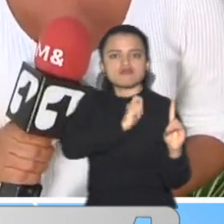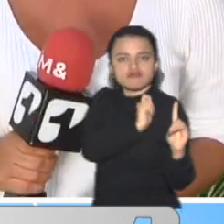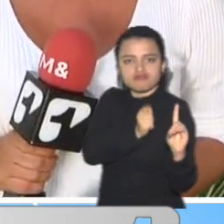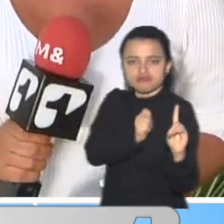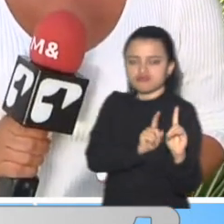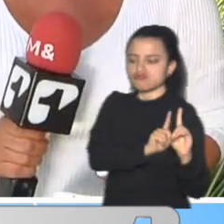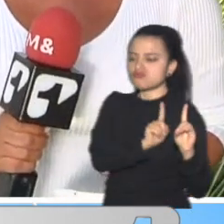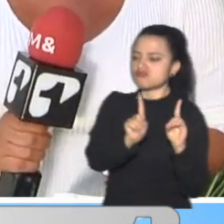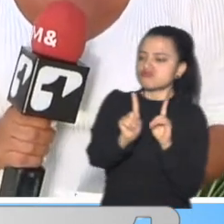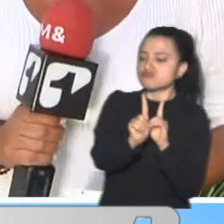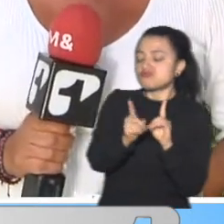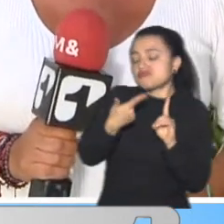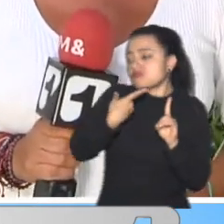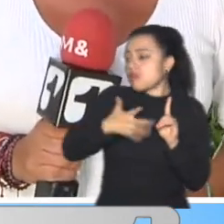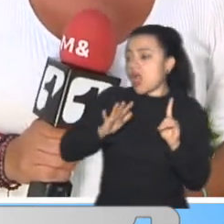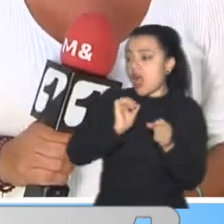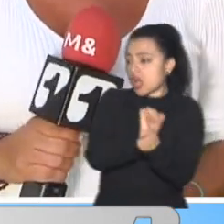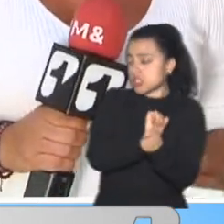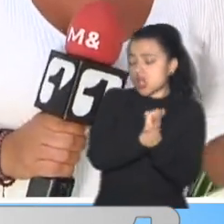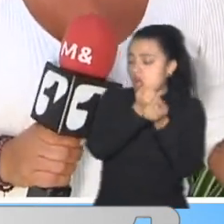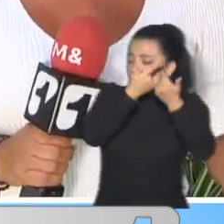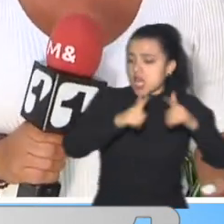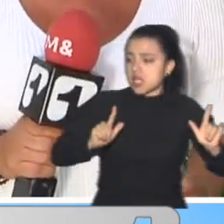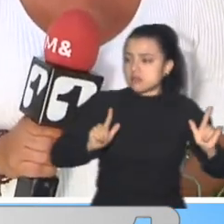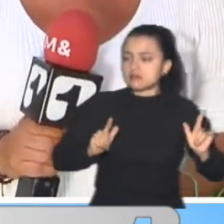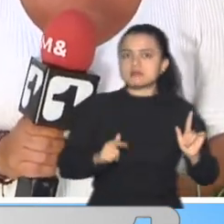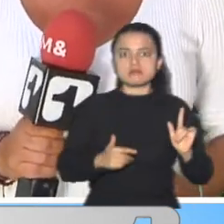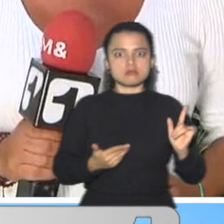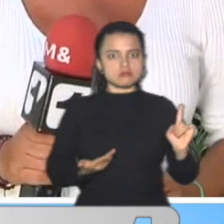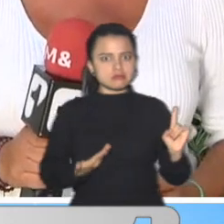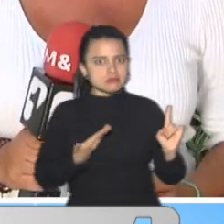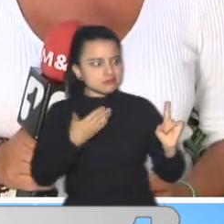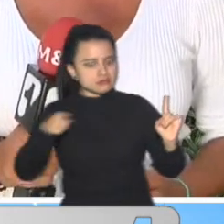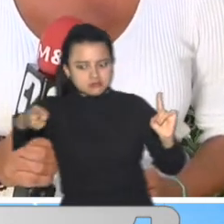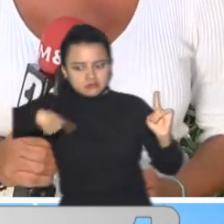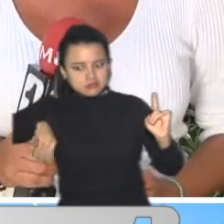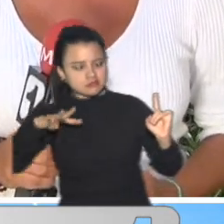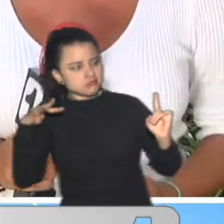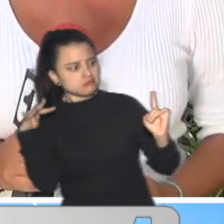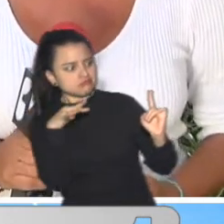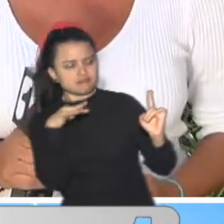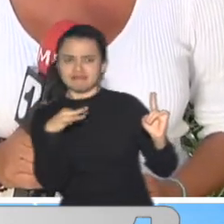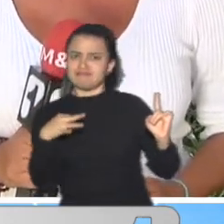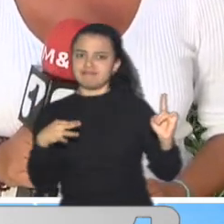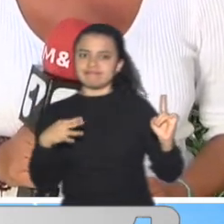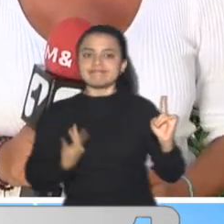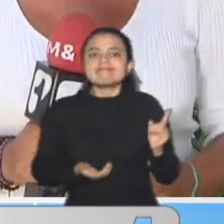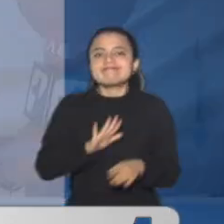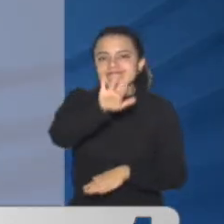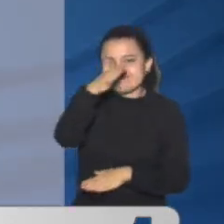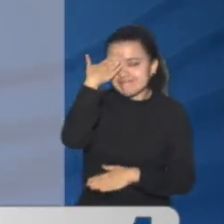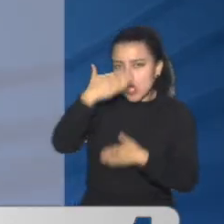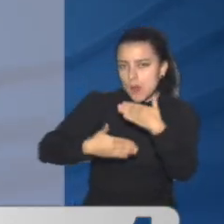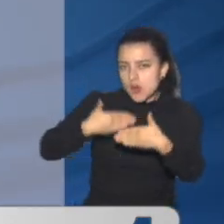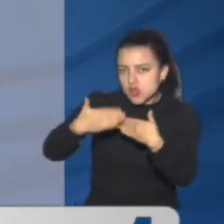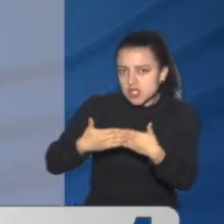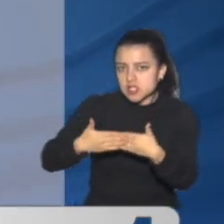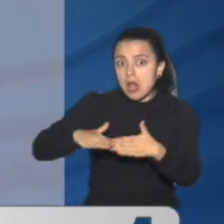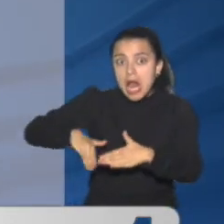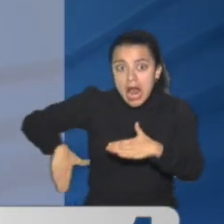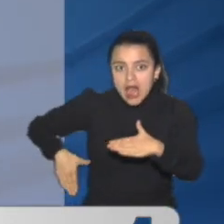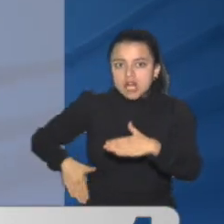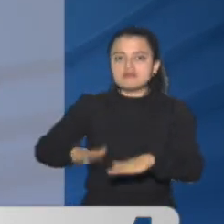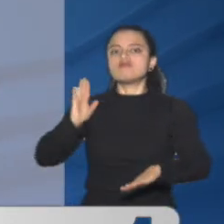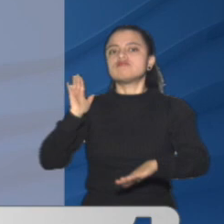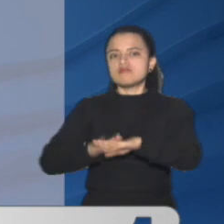podrían pedir su libertad y llevar el proceso de investigación contra él en libertad por vencimiento de términos justamente hasta ahora